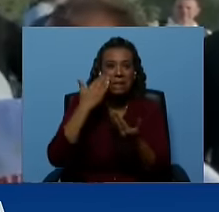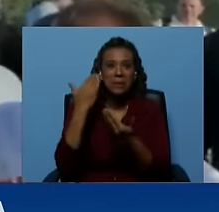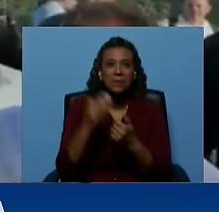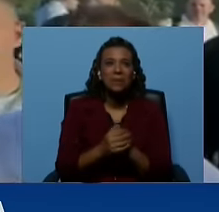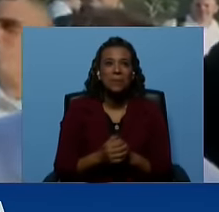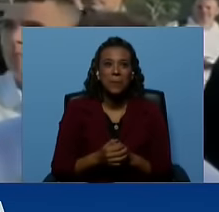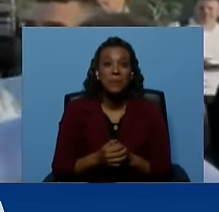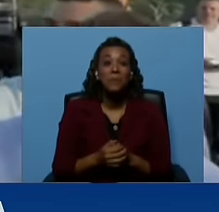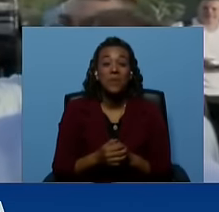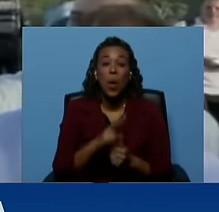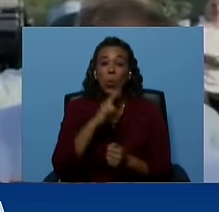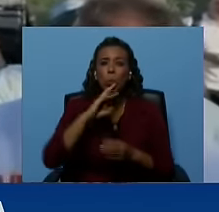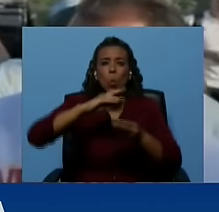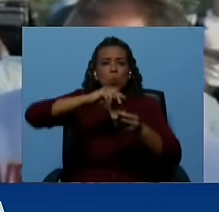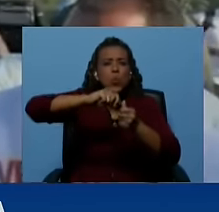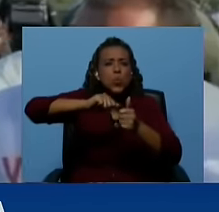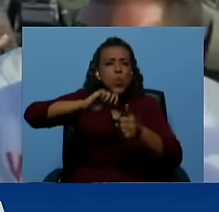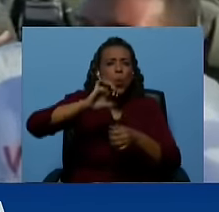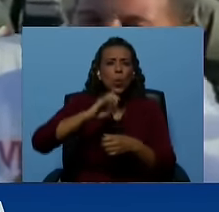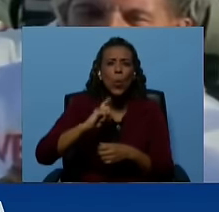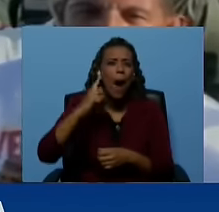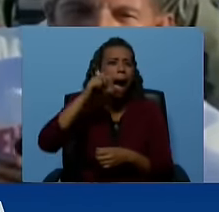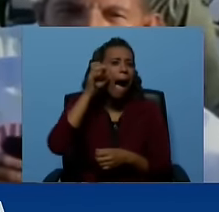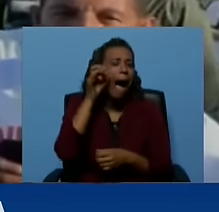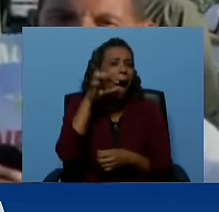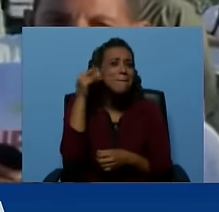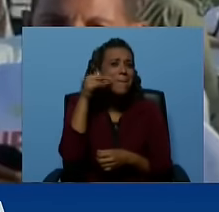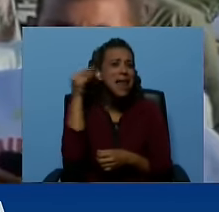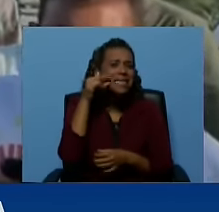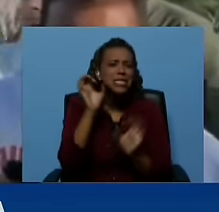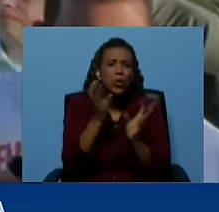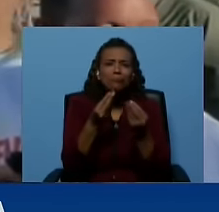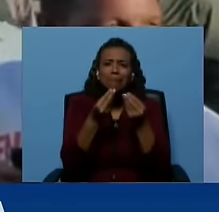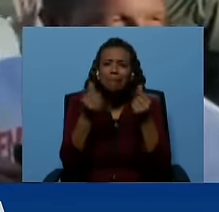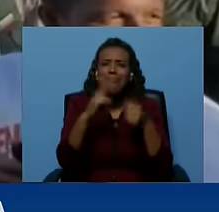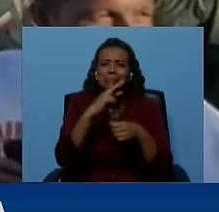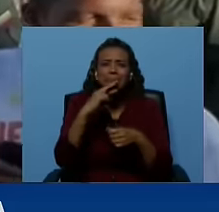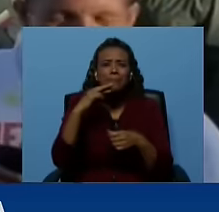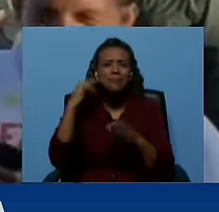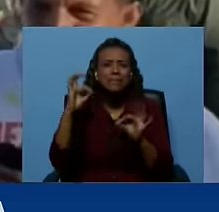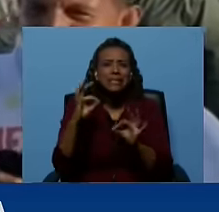diciendo en color amarillo está mejor que Elo